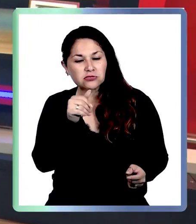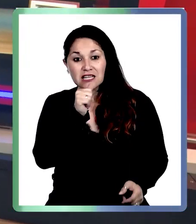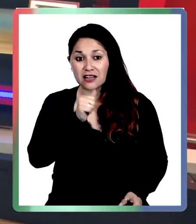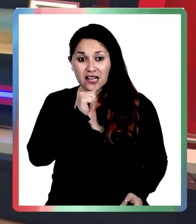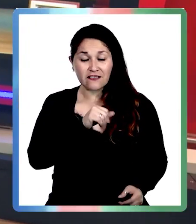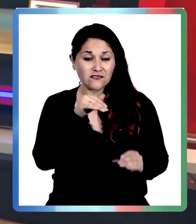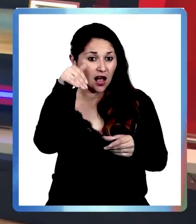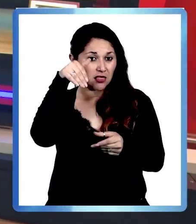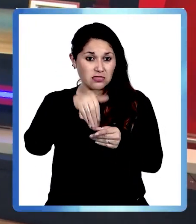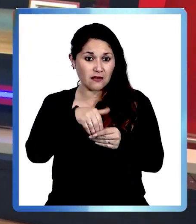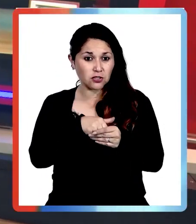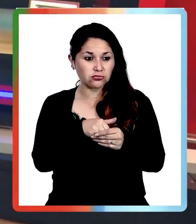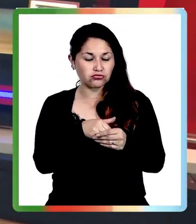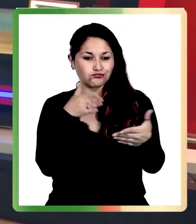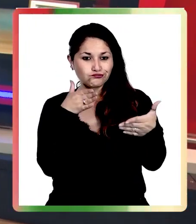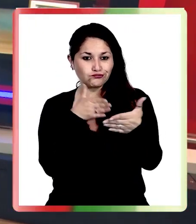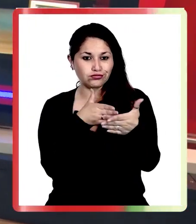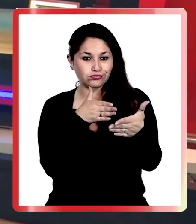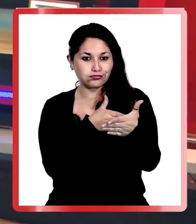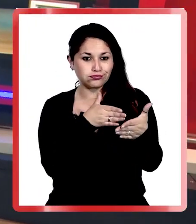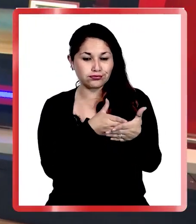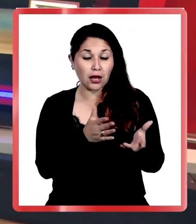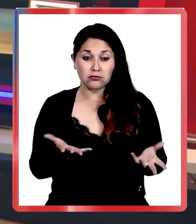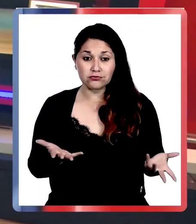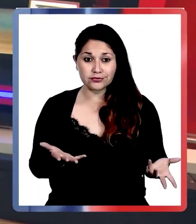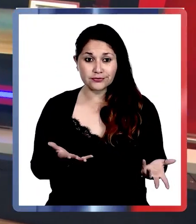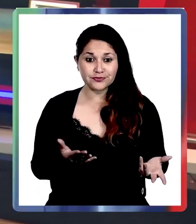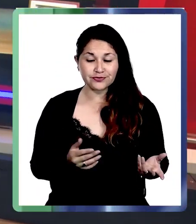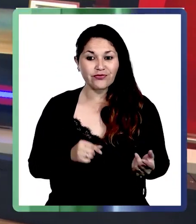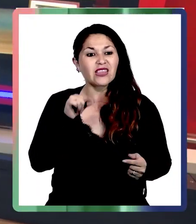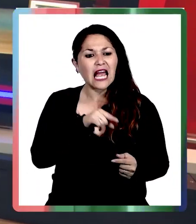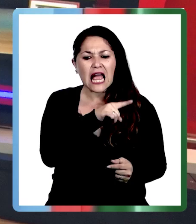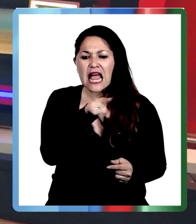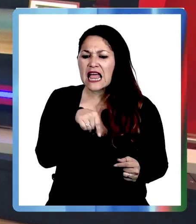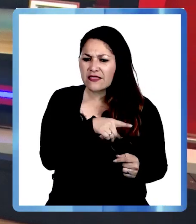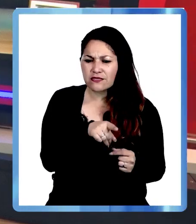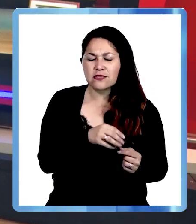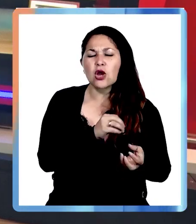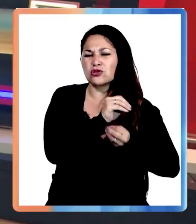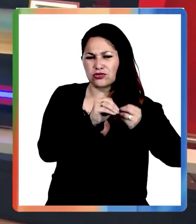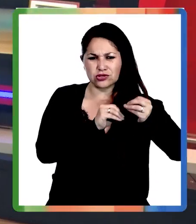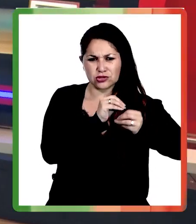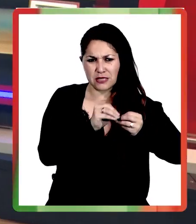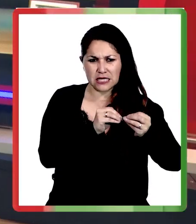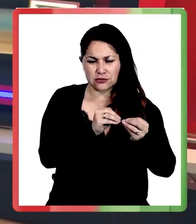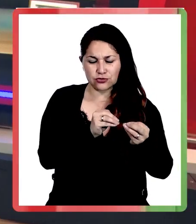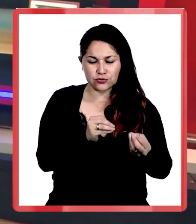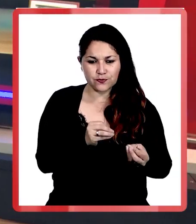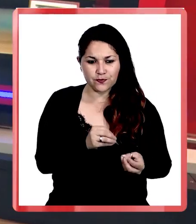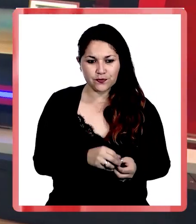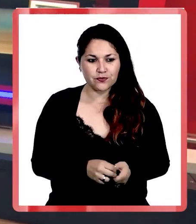los votos suficientes se estrella contra una muralla, dirán algunos. En medio de todo este temporal que usted describe,